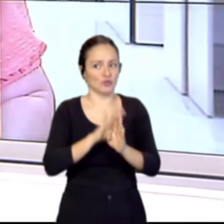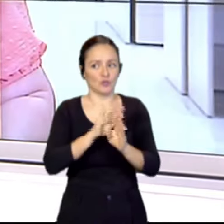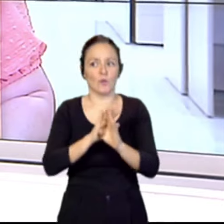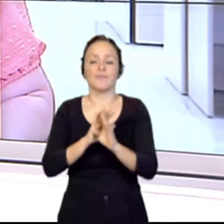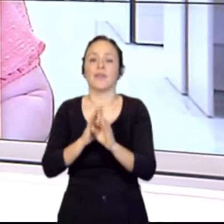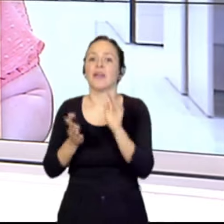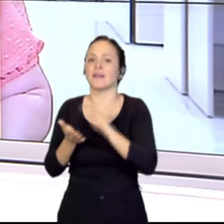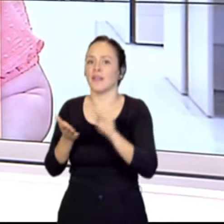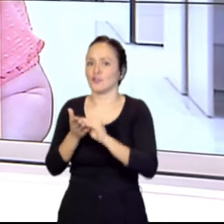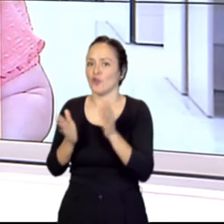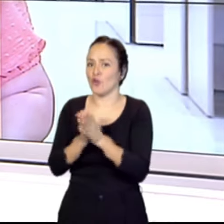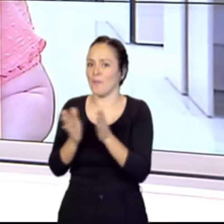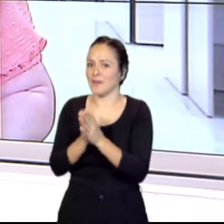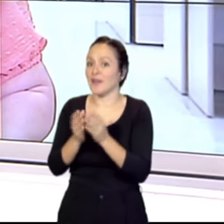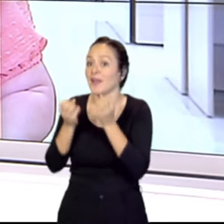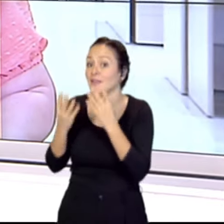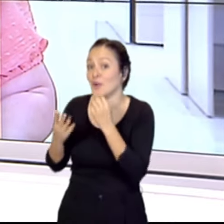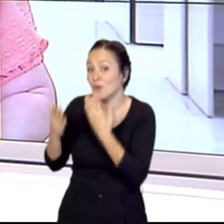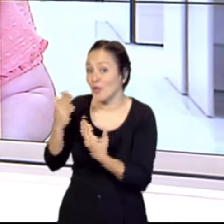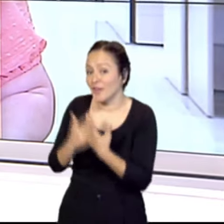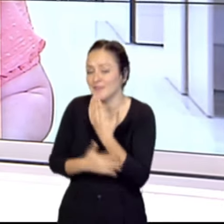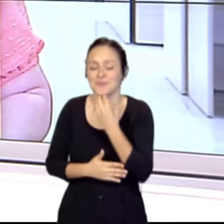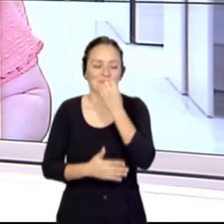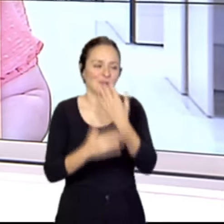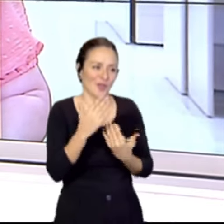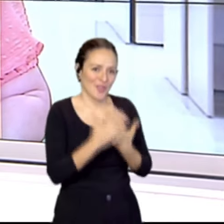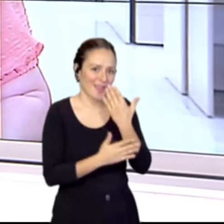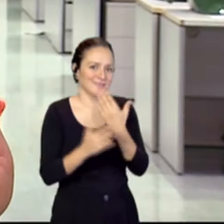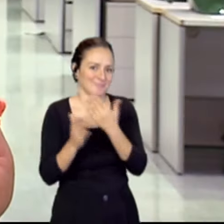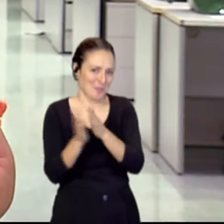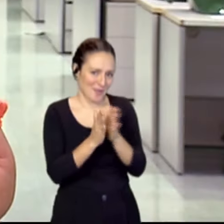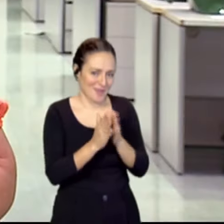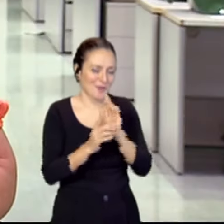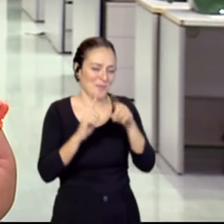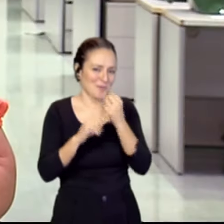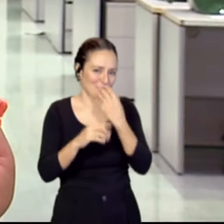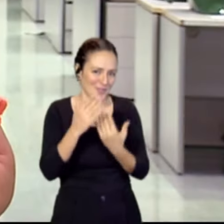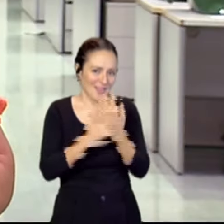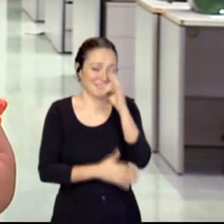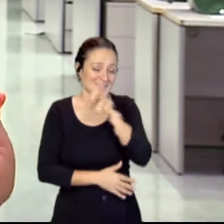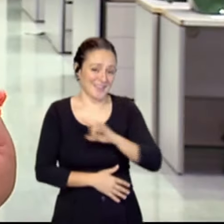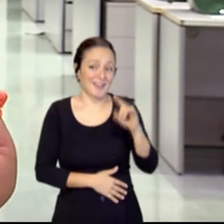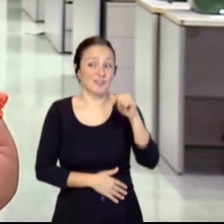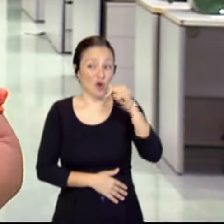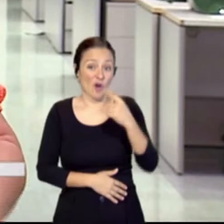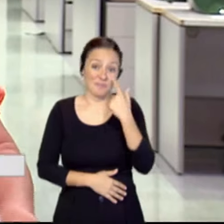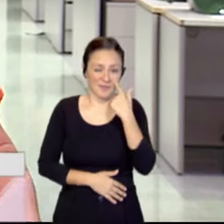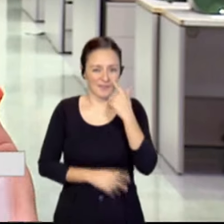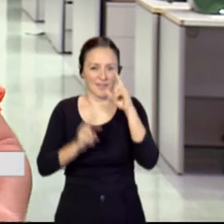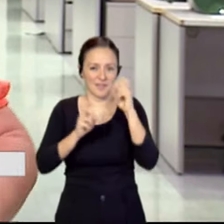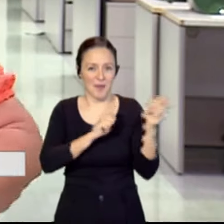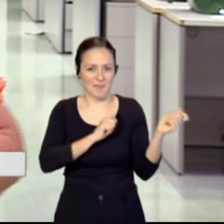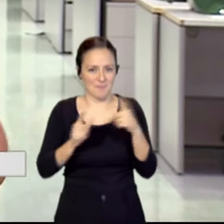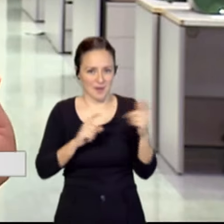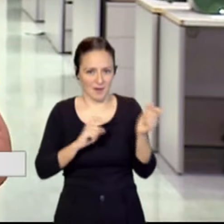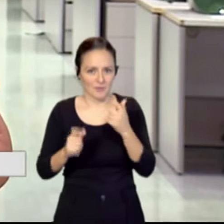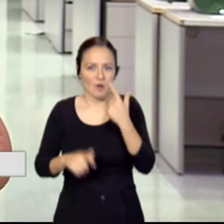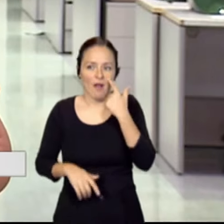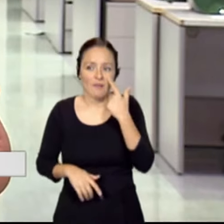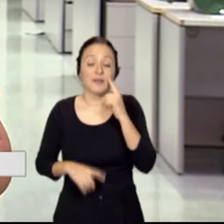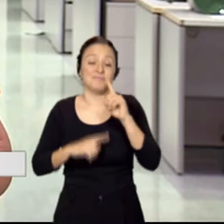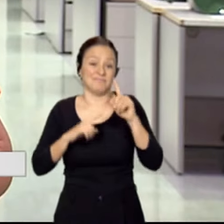tal Buenos días Buenos días Antonio Buenos días Canarias Sí hoy estamos pendientes de varios temas sobre migración lo primero hablar de las